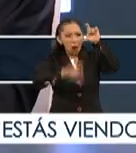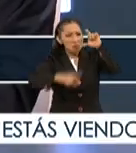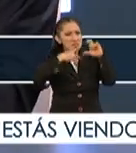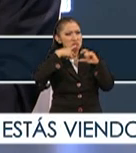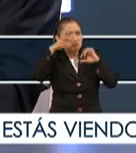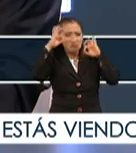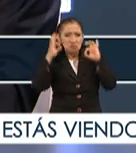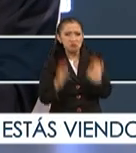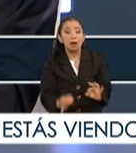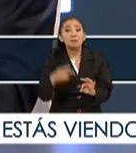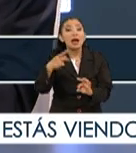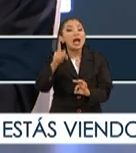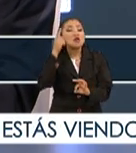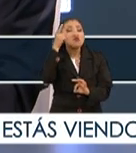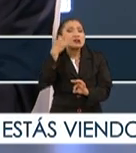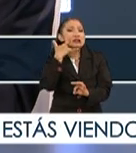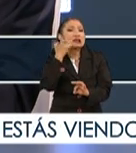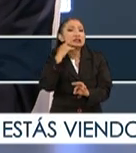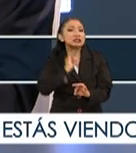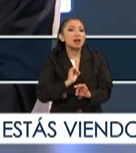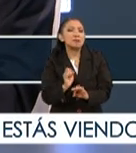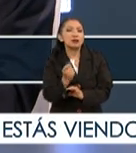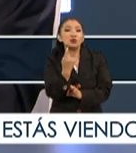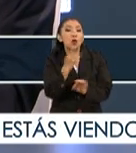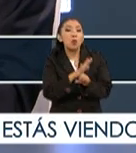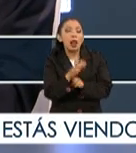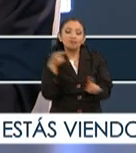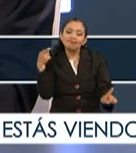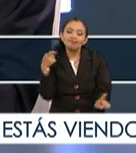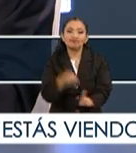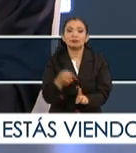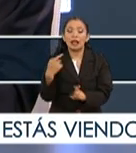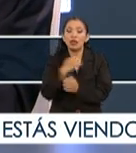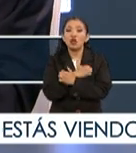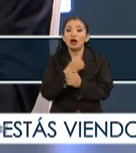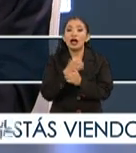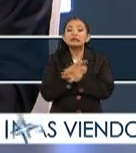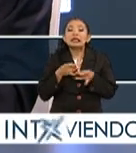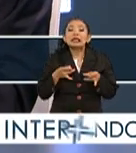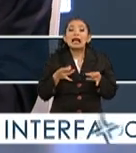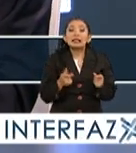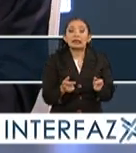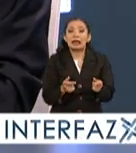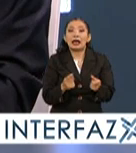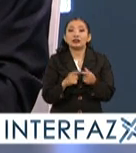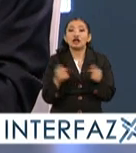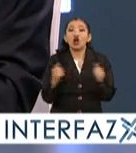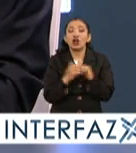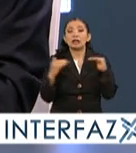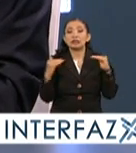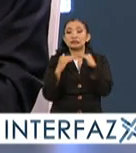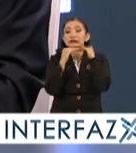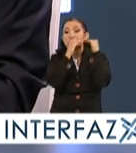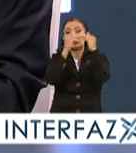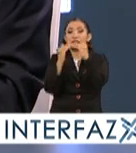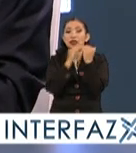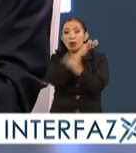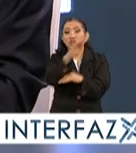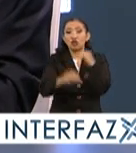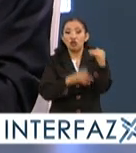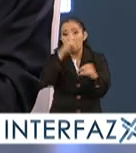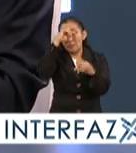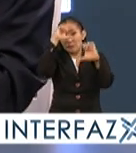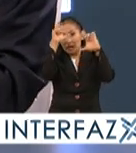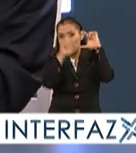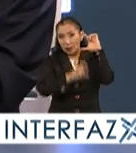muy importante, pero la gran batalla del siglo XXI es llevar una educación de calidad con equidad a todos los rincones del